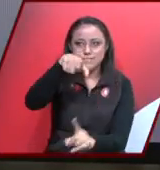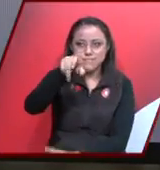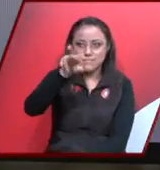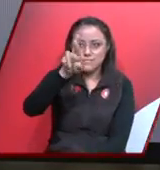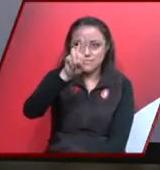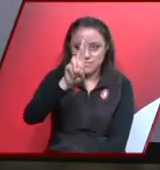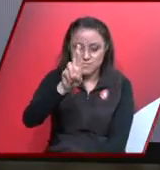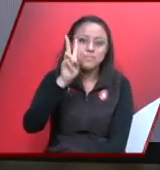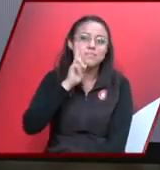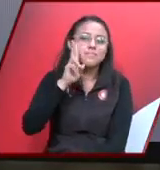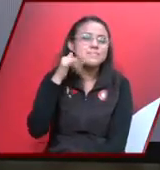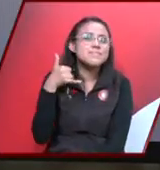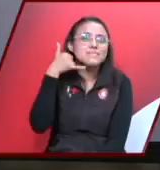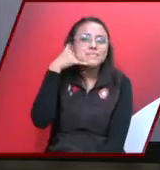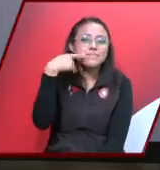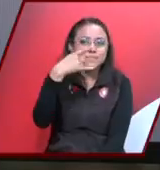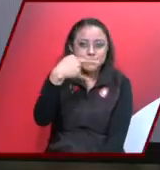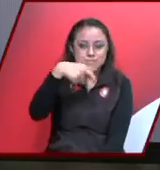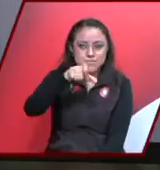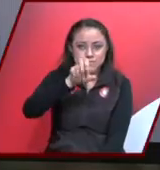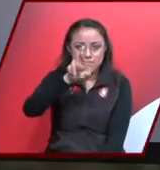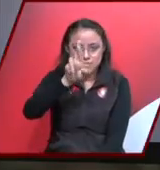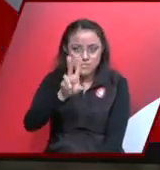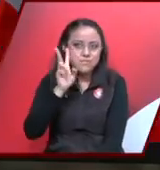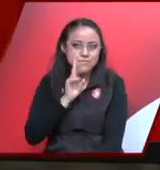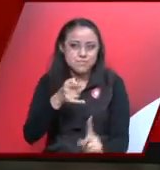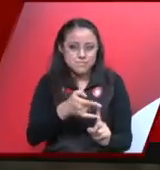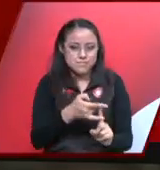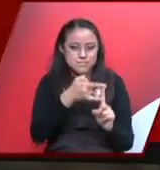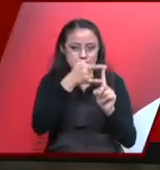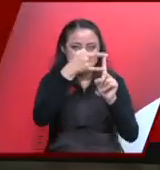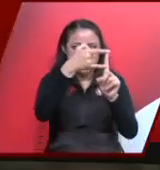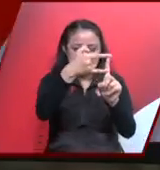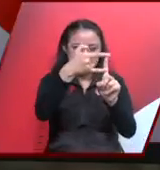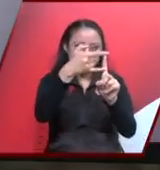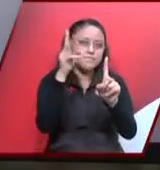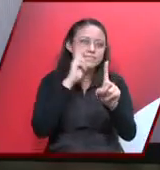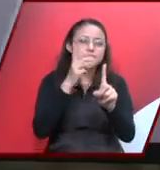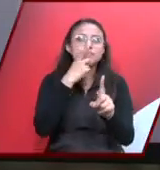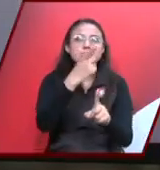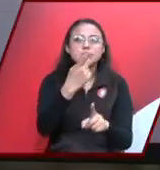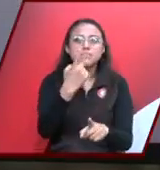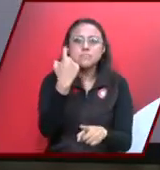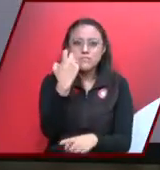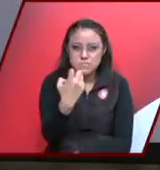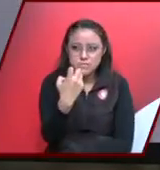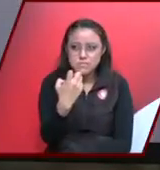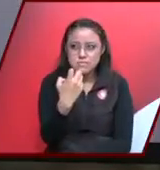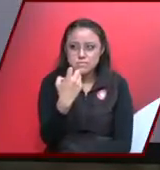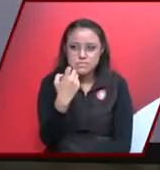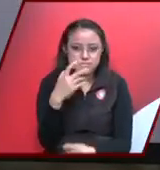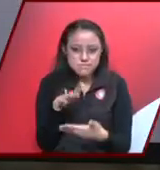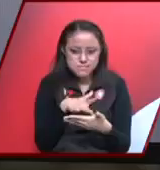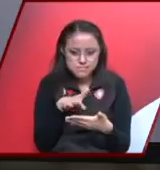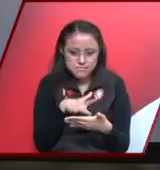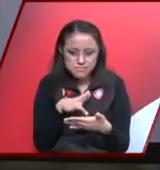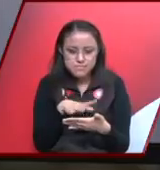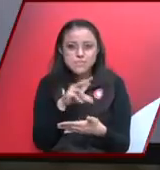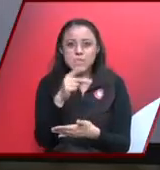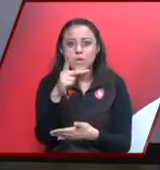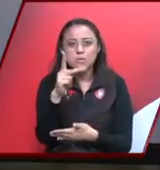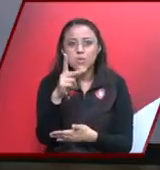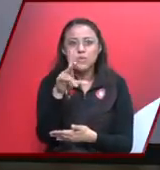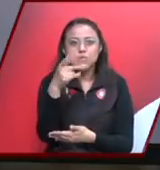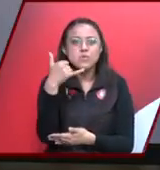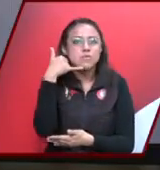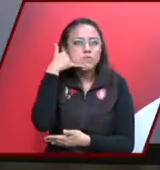celular escanear el código QR que aparece en pantalla, y con ese código QR le va a decir, esa tabletita, si no lo tiene, bájalo en su